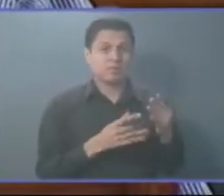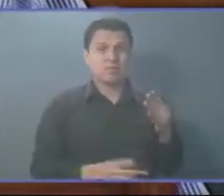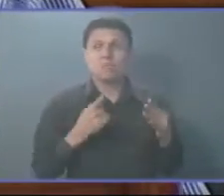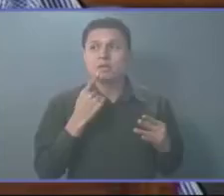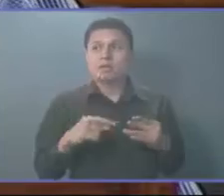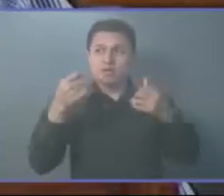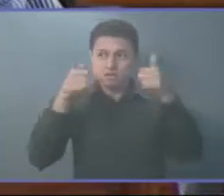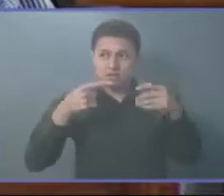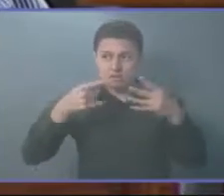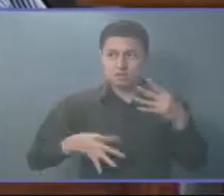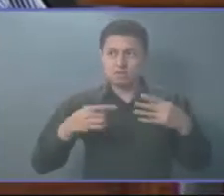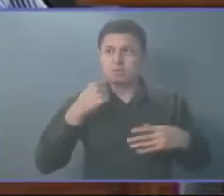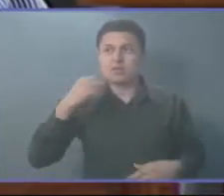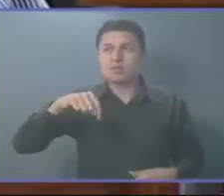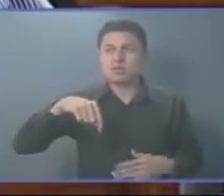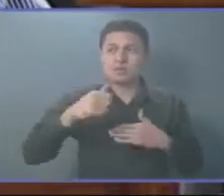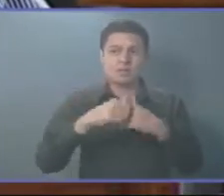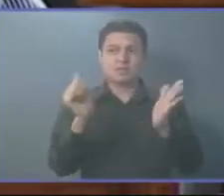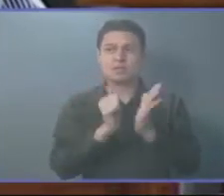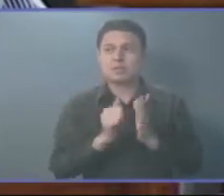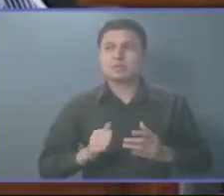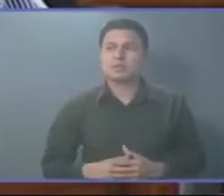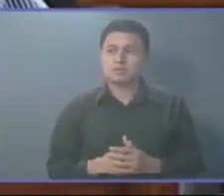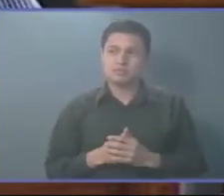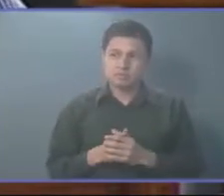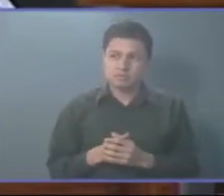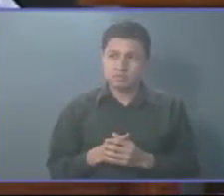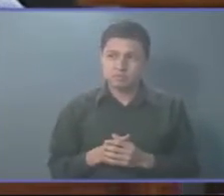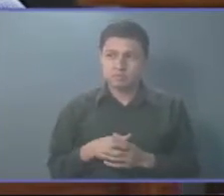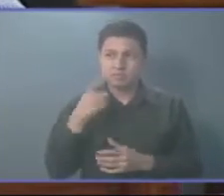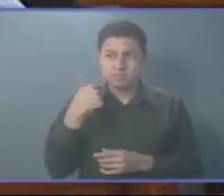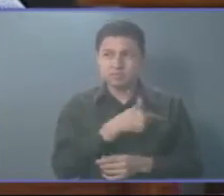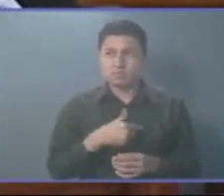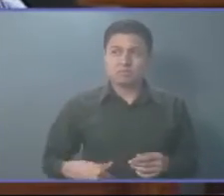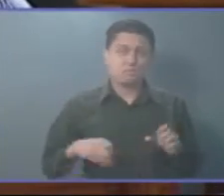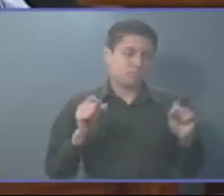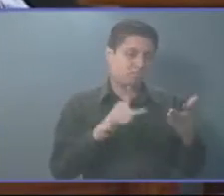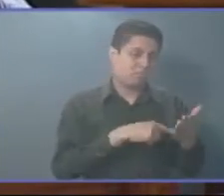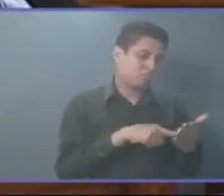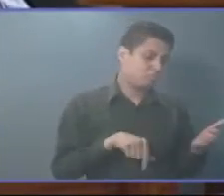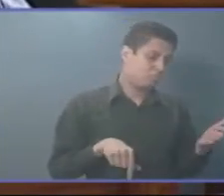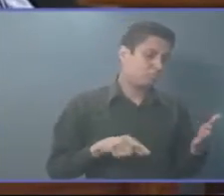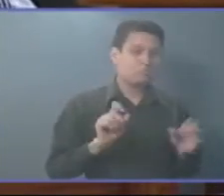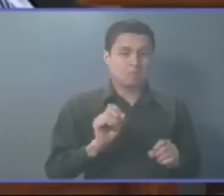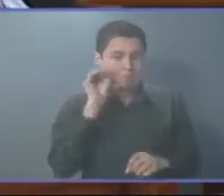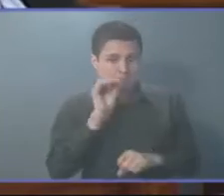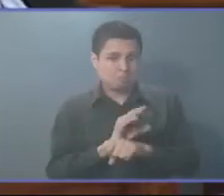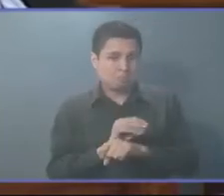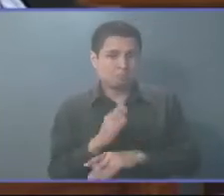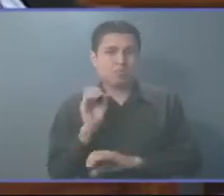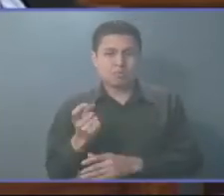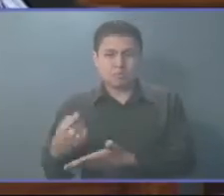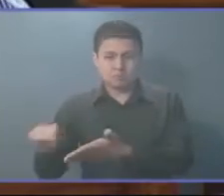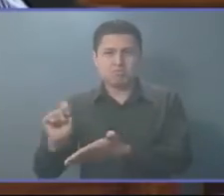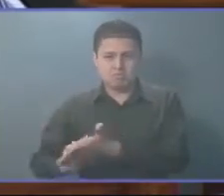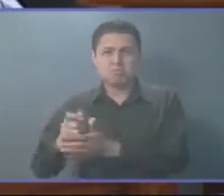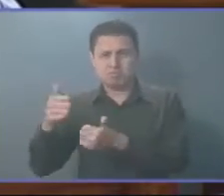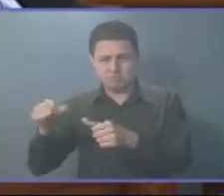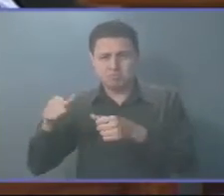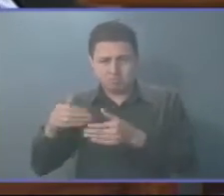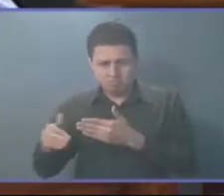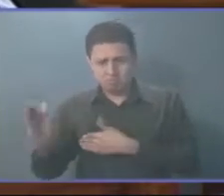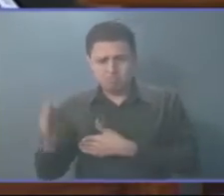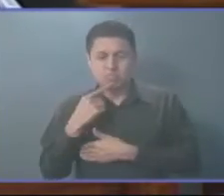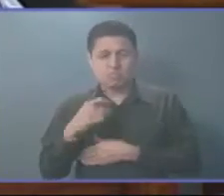quien aprueba las leyes es la Asamblea. El presidente la puede vetar, la puede observar, la puede sancionar, pero